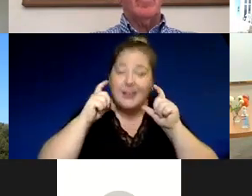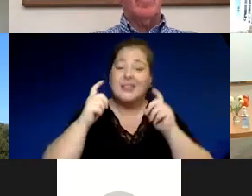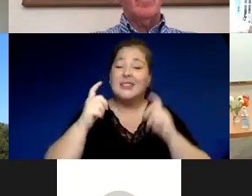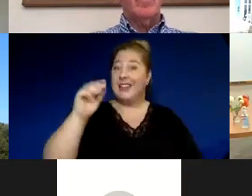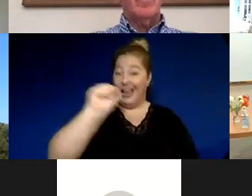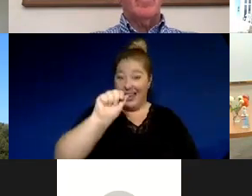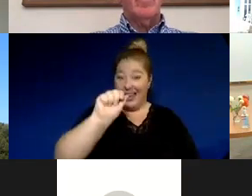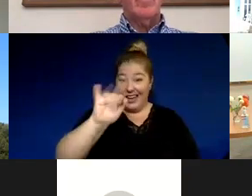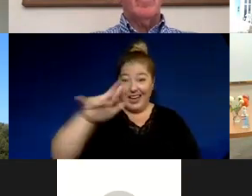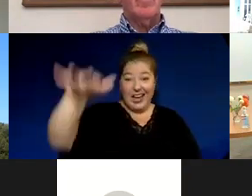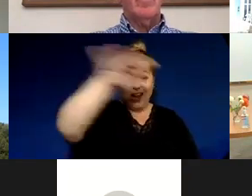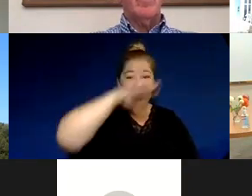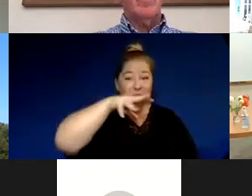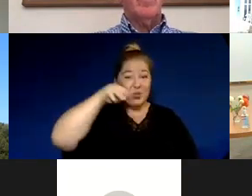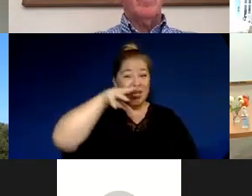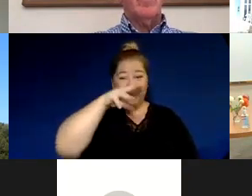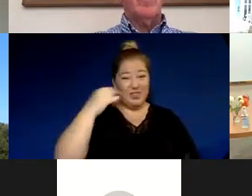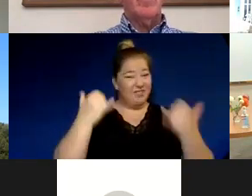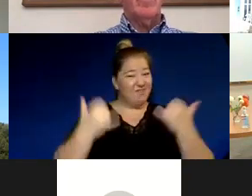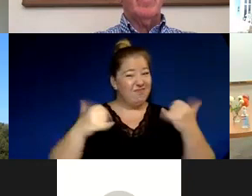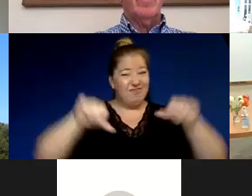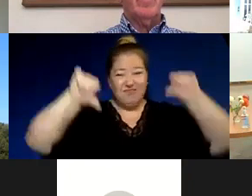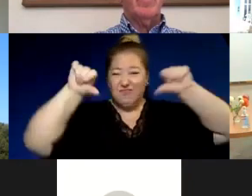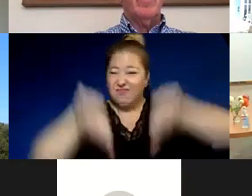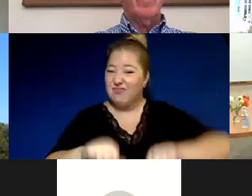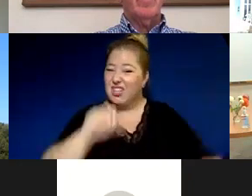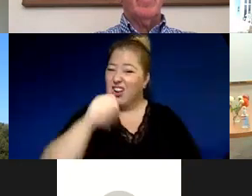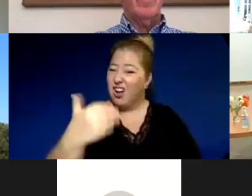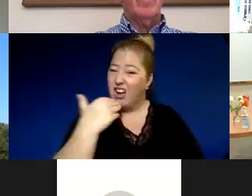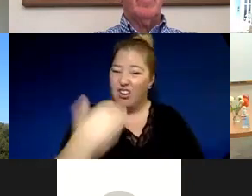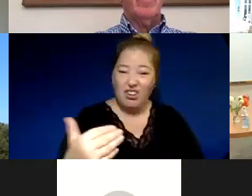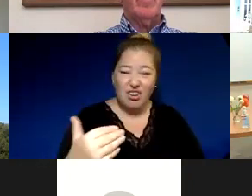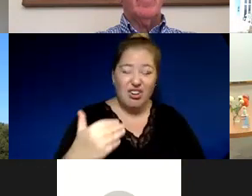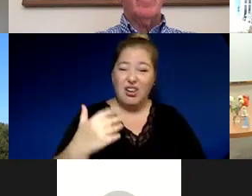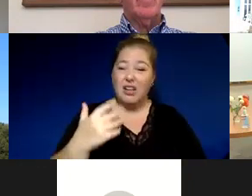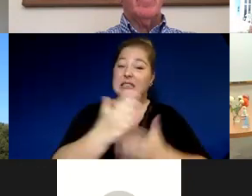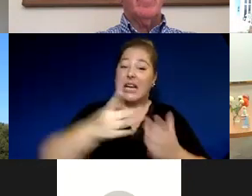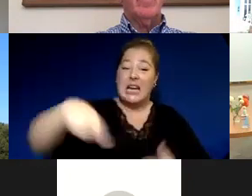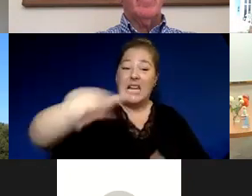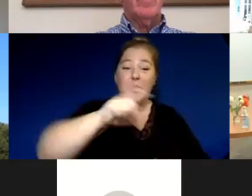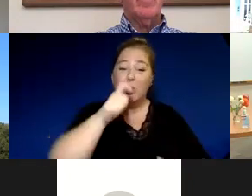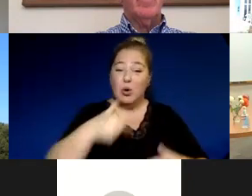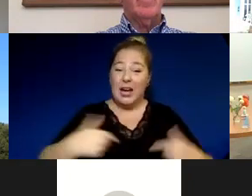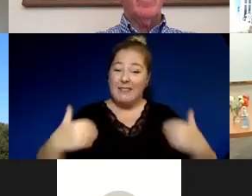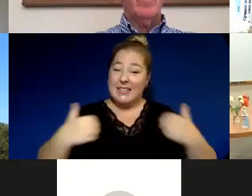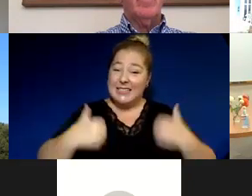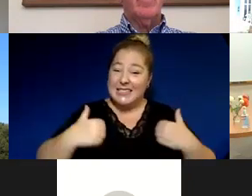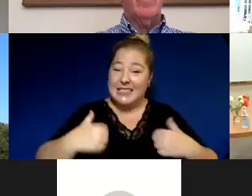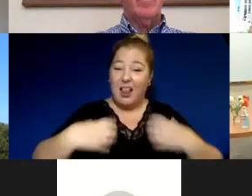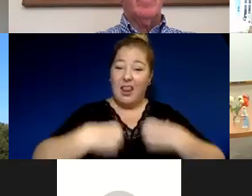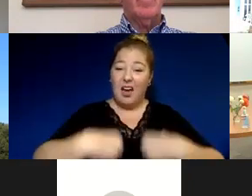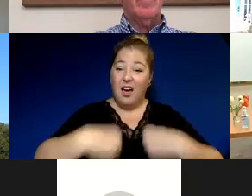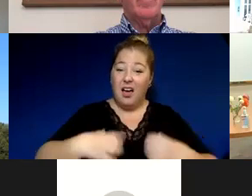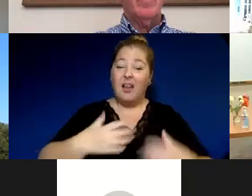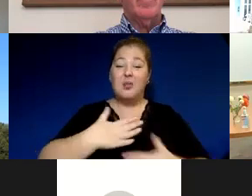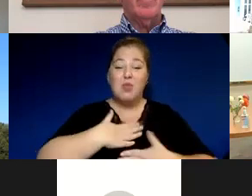afectar. Pueden desencadenar un ataque de asma, alguna complicación. De nuevo, más allá, ¿no?